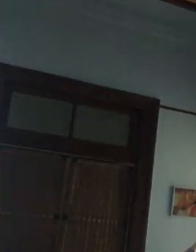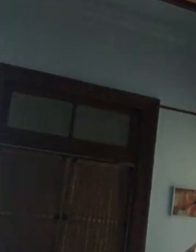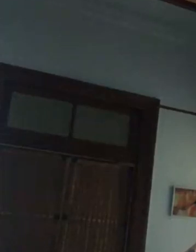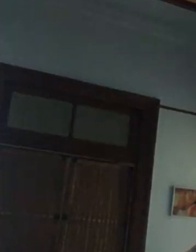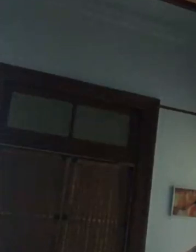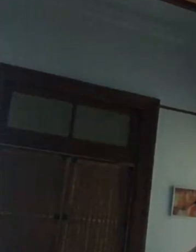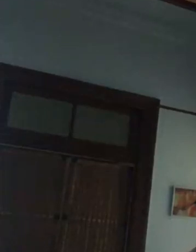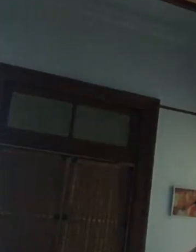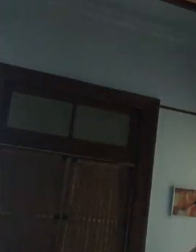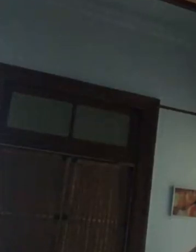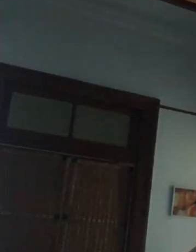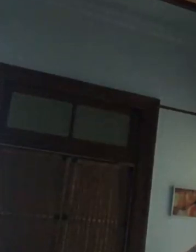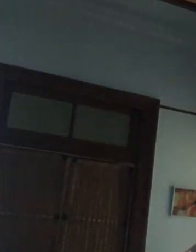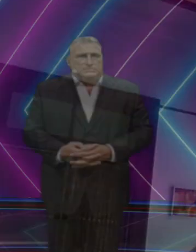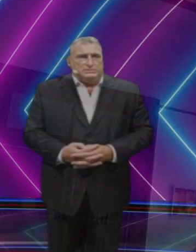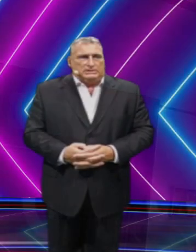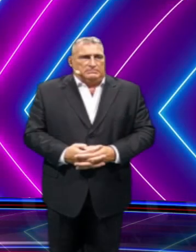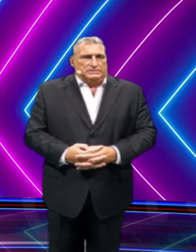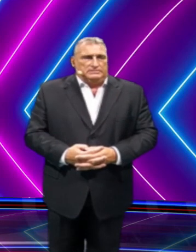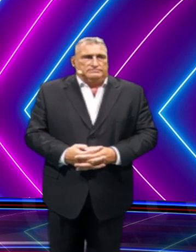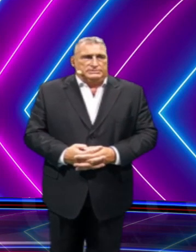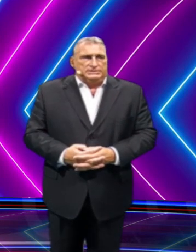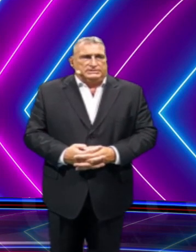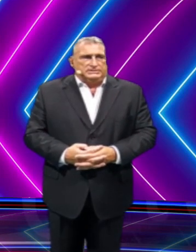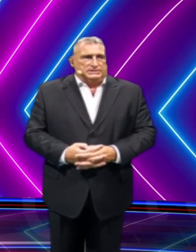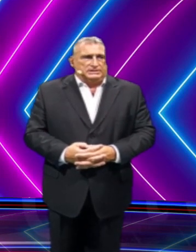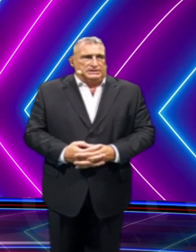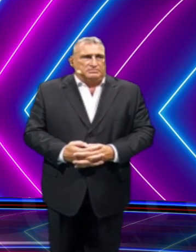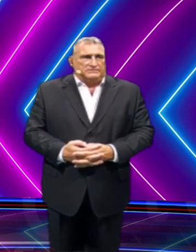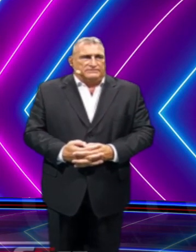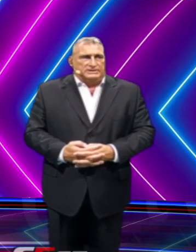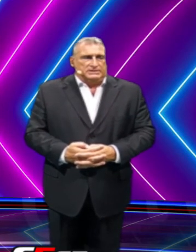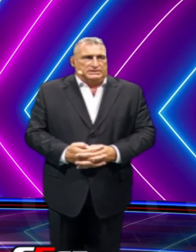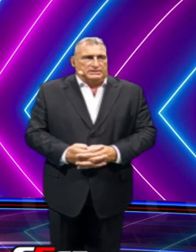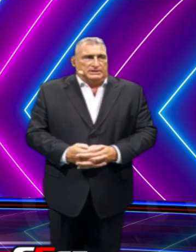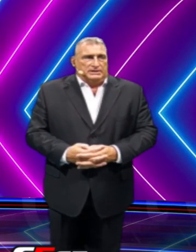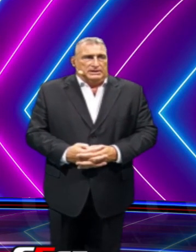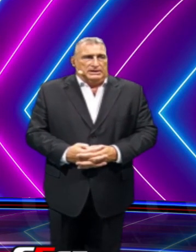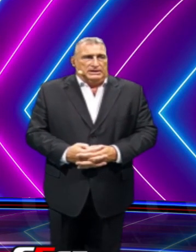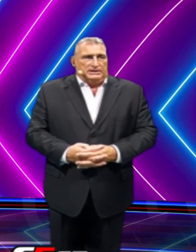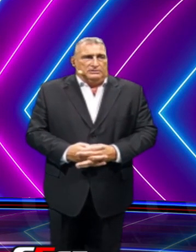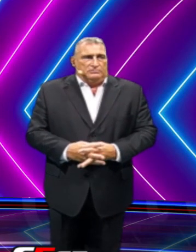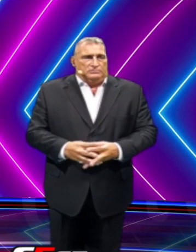en la misma agresividad. Totalmente. Sí, te entiendo perfectamente.